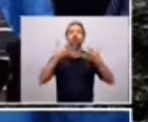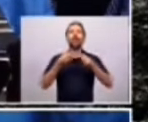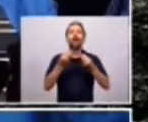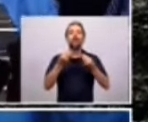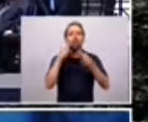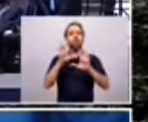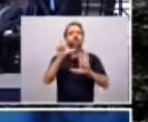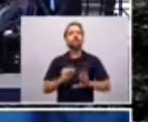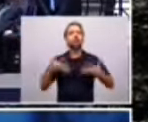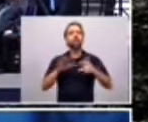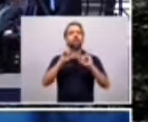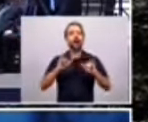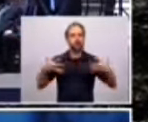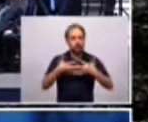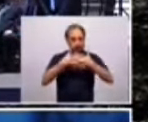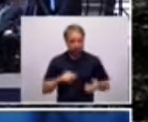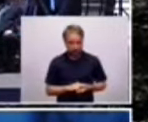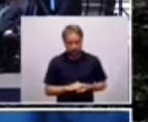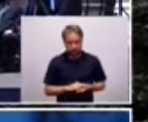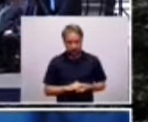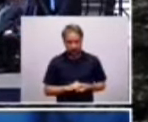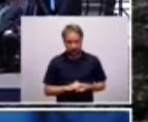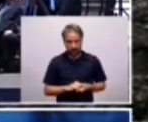de negociar a partir del mes de enero la constitución de un